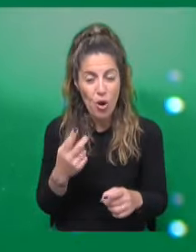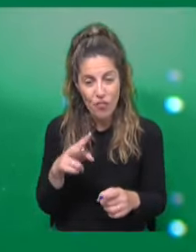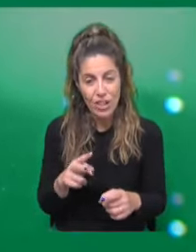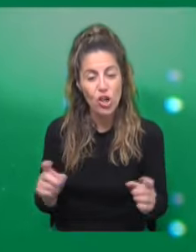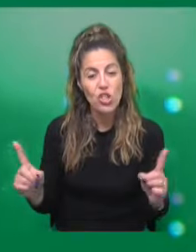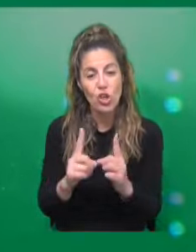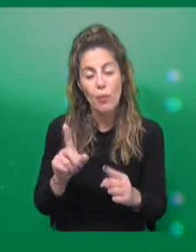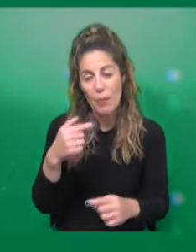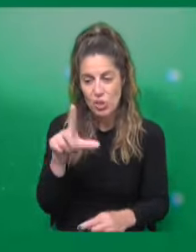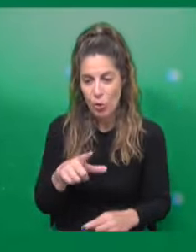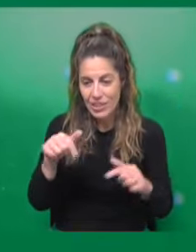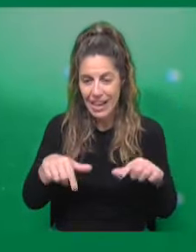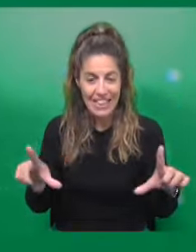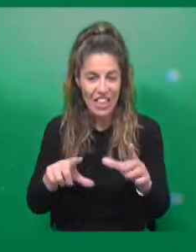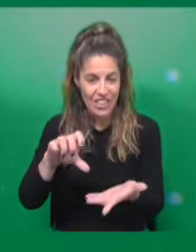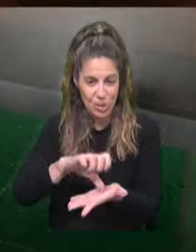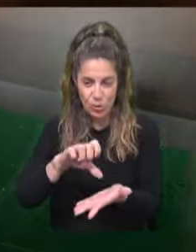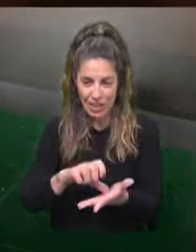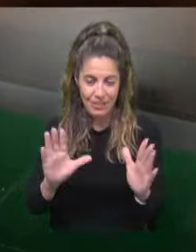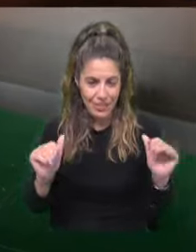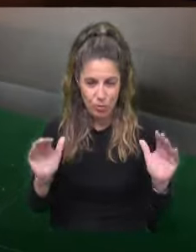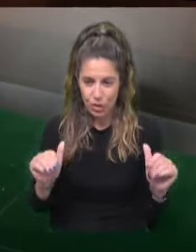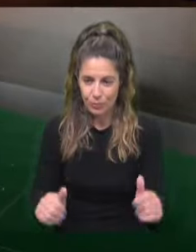encontrar el próximo lunes aquí por la pantalla de TV